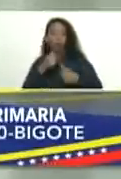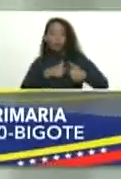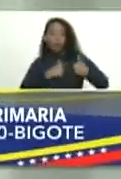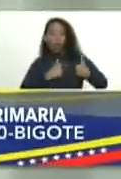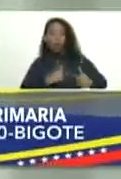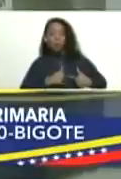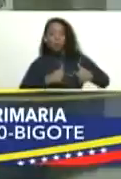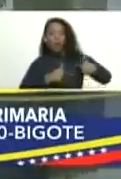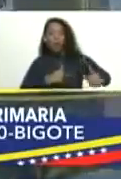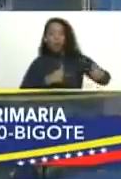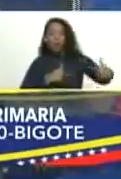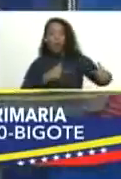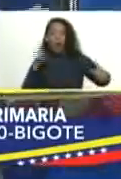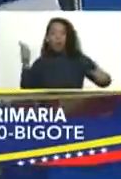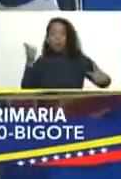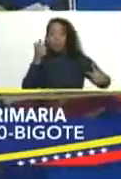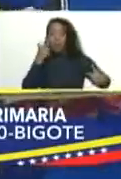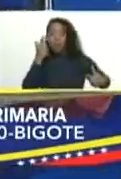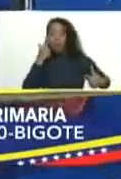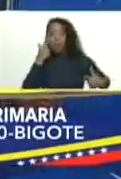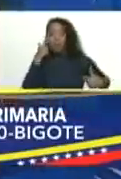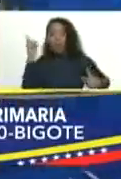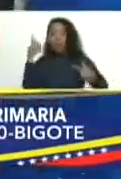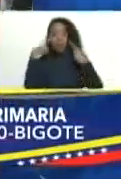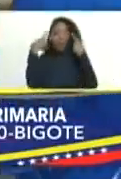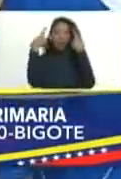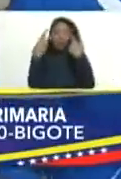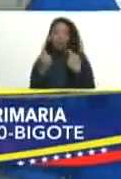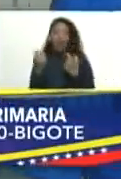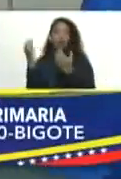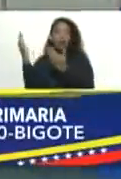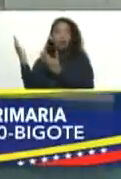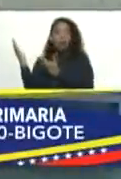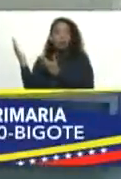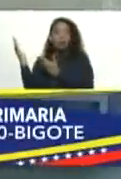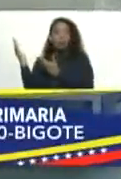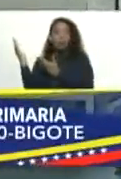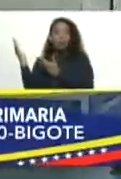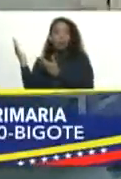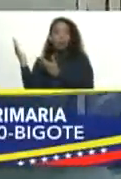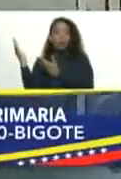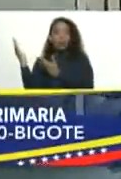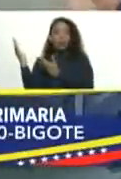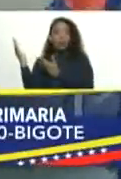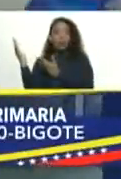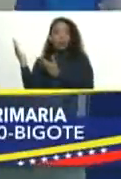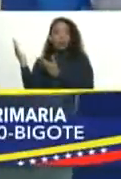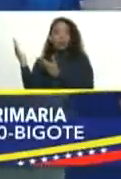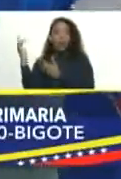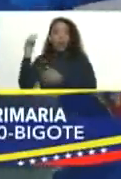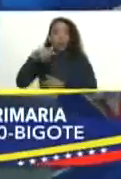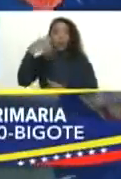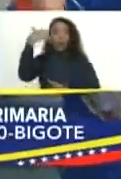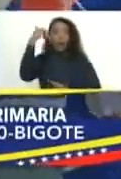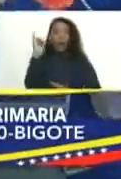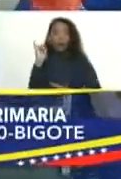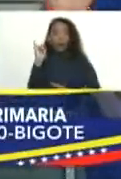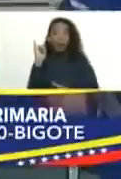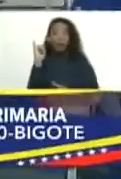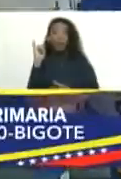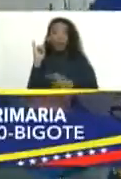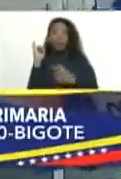doctora Aidelis Delgado, que es una cardióloga. Aquí tenemos una unidad con la